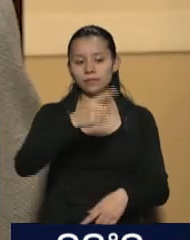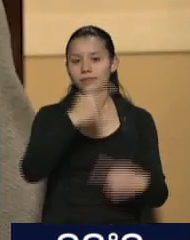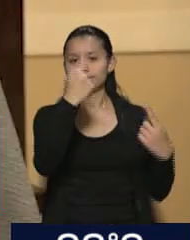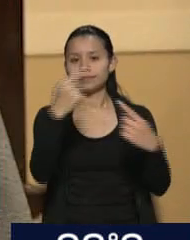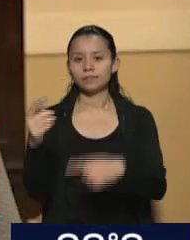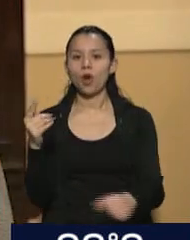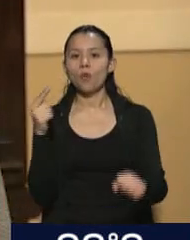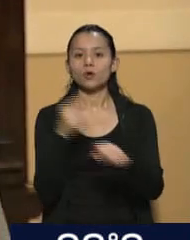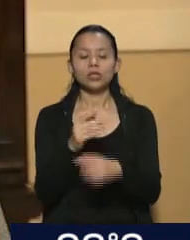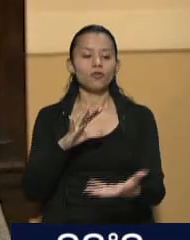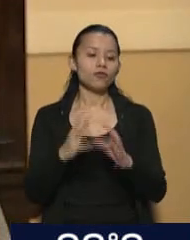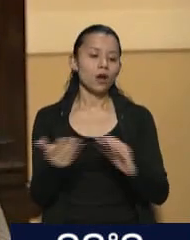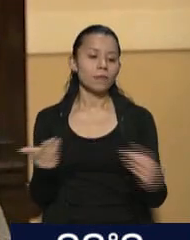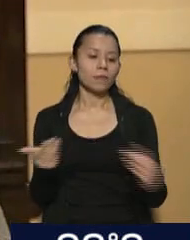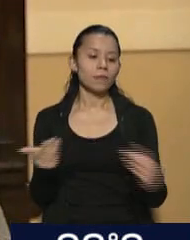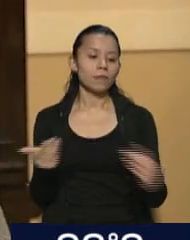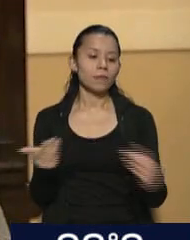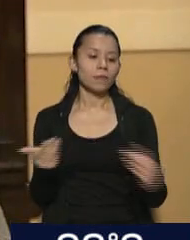no estamos en una posición irracional.